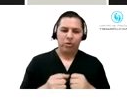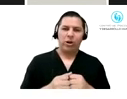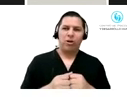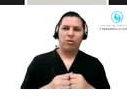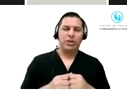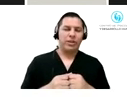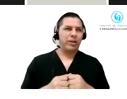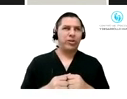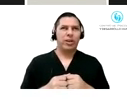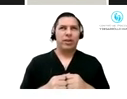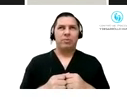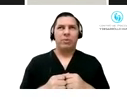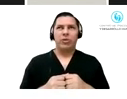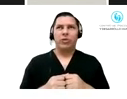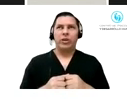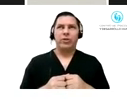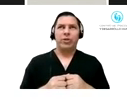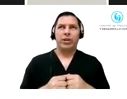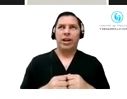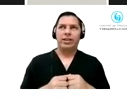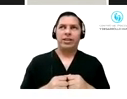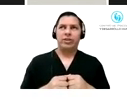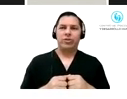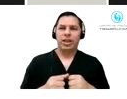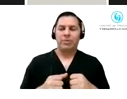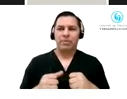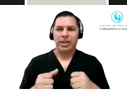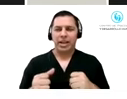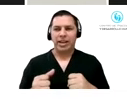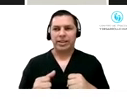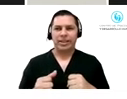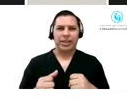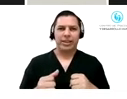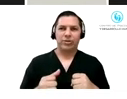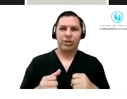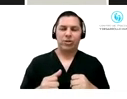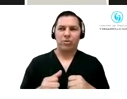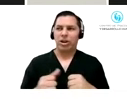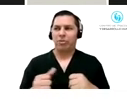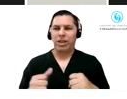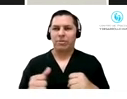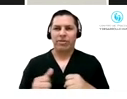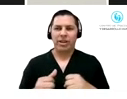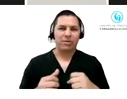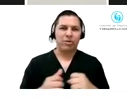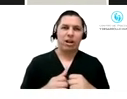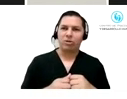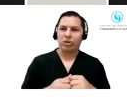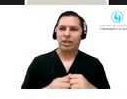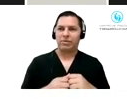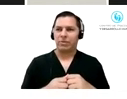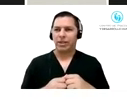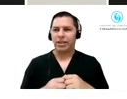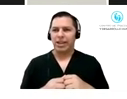papá muy involucrado con mis hijos, pero yo digo, ay, yo no sé cambiar pañales, eso la mujer lo aprende más fácil, mejor